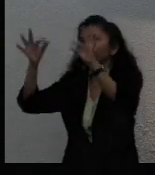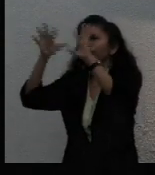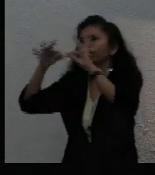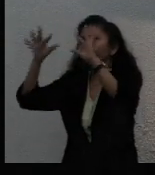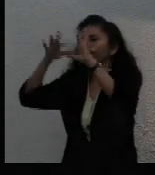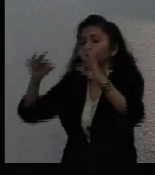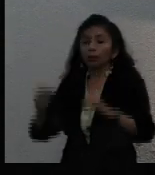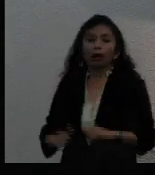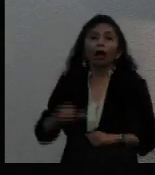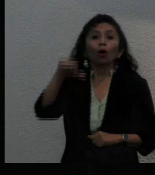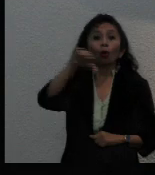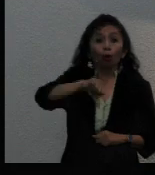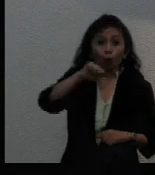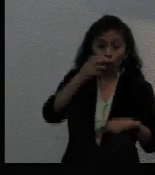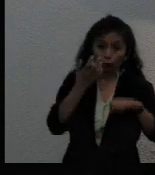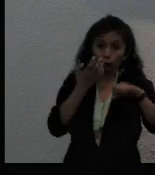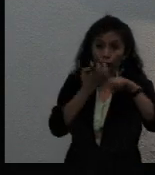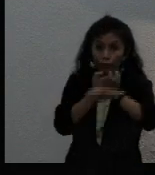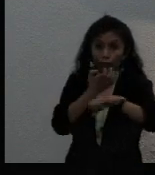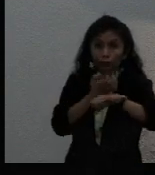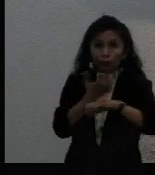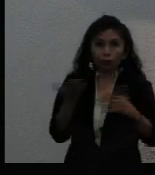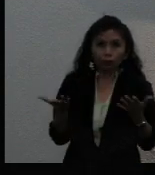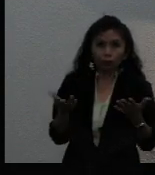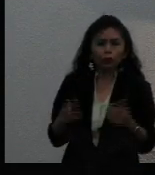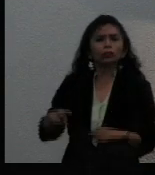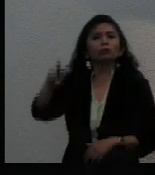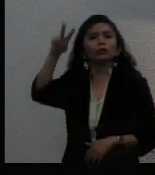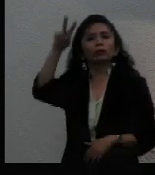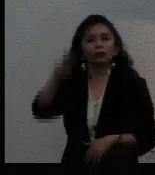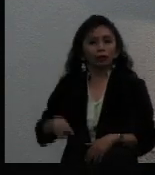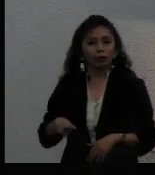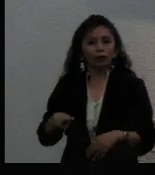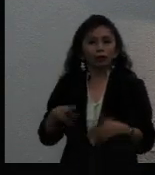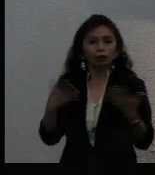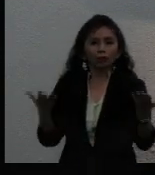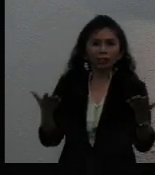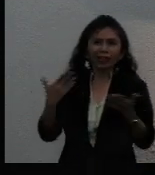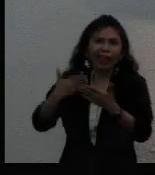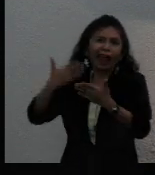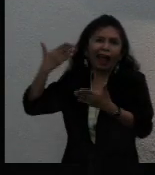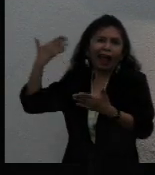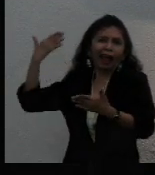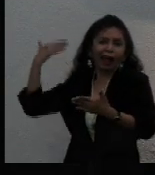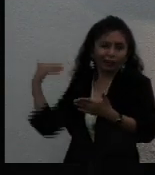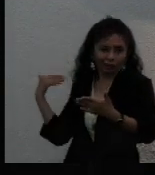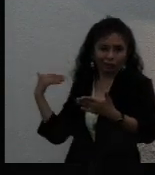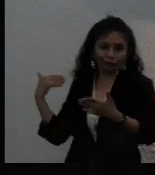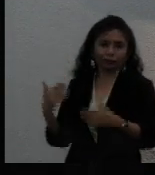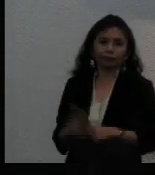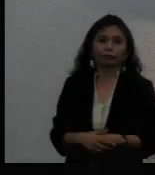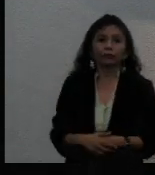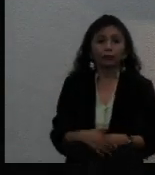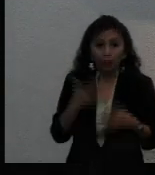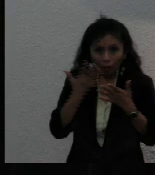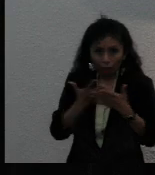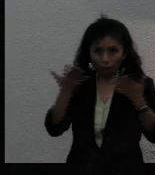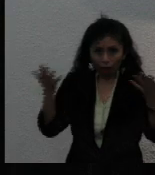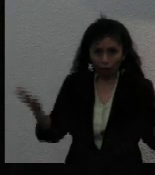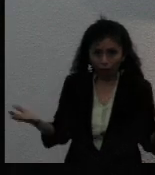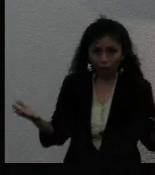Hoy vivimos en el Estado una realidad distinta a la de administraciones anteriores.